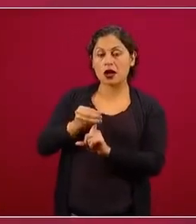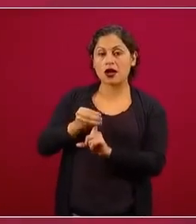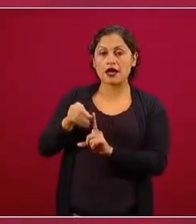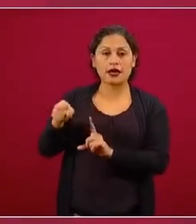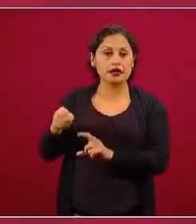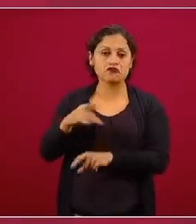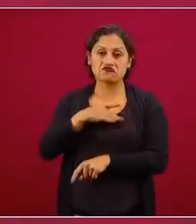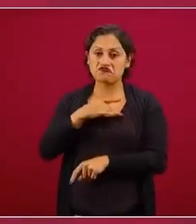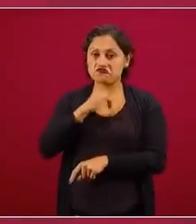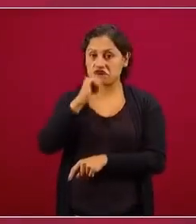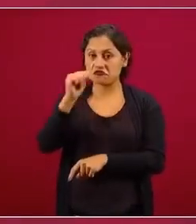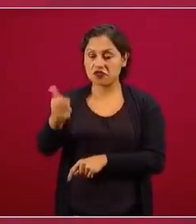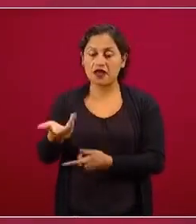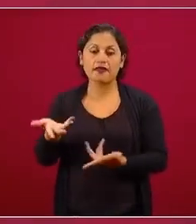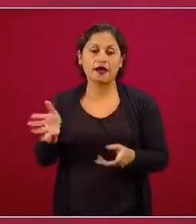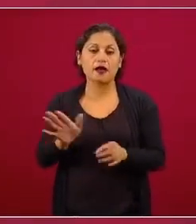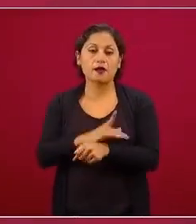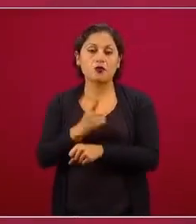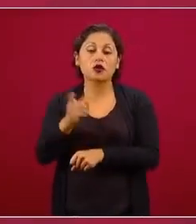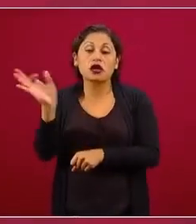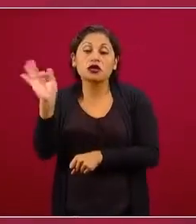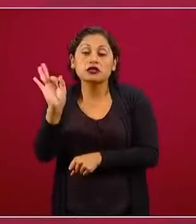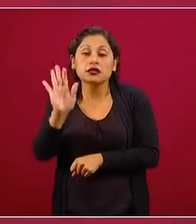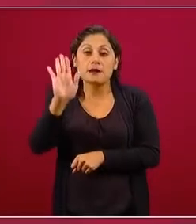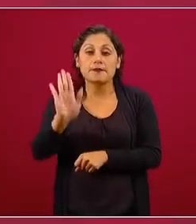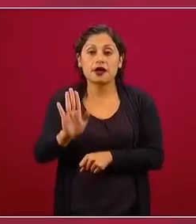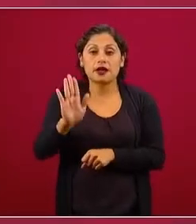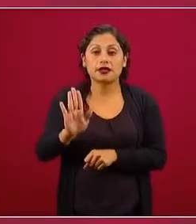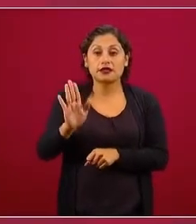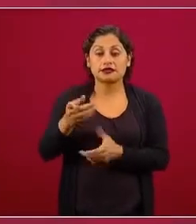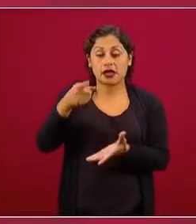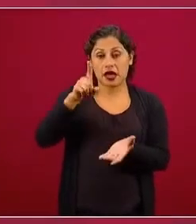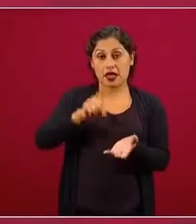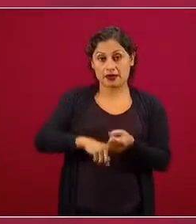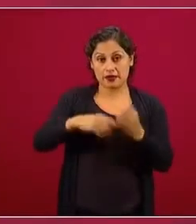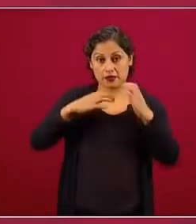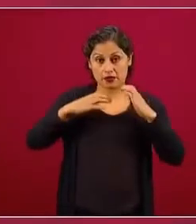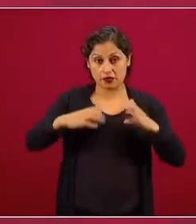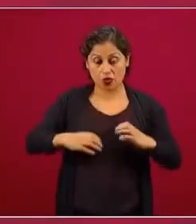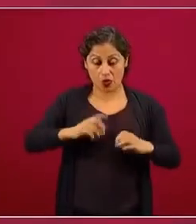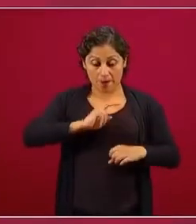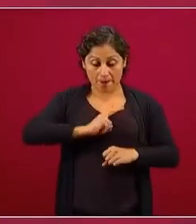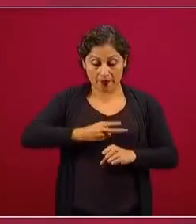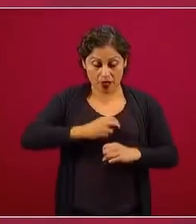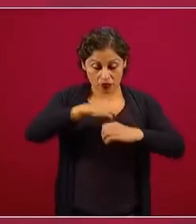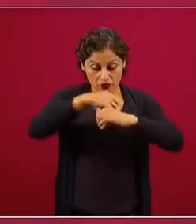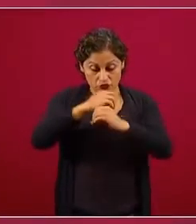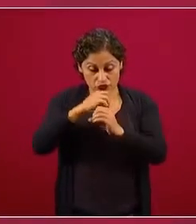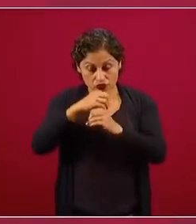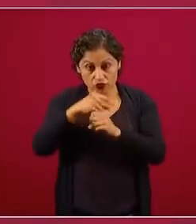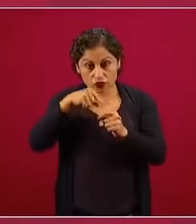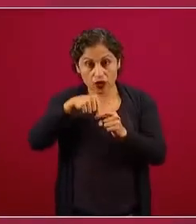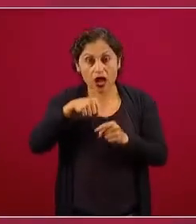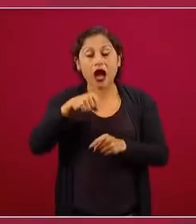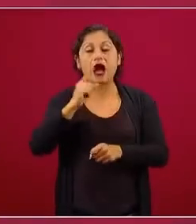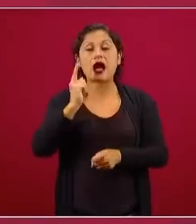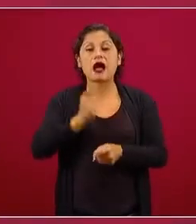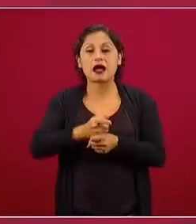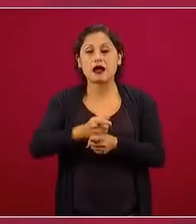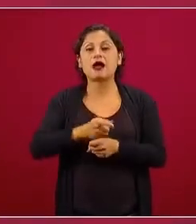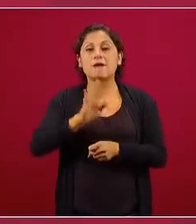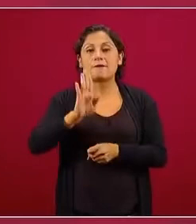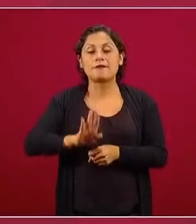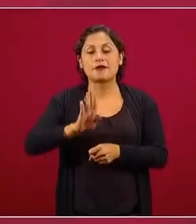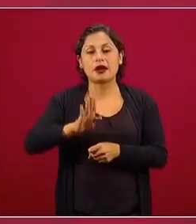respiratorias, inclusive se pudo hacer la secuenciación genética de este virus, que al realizarla se vio que había algunos